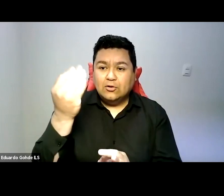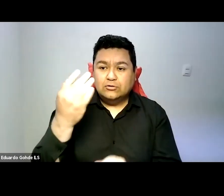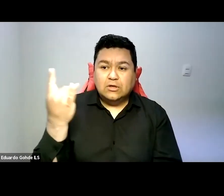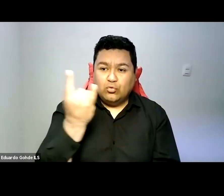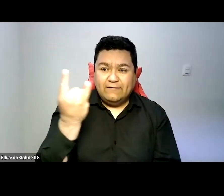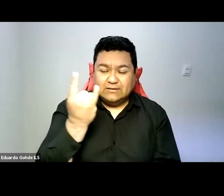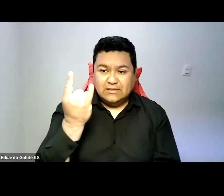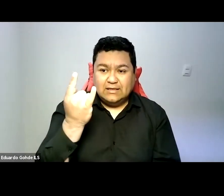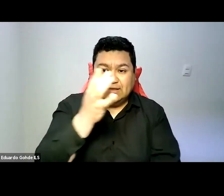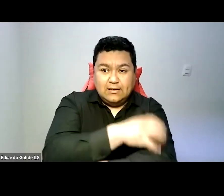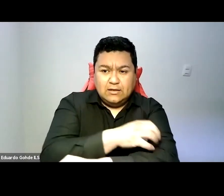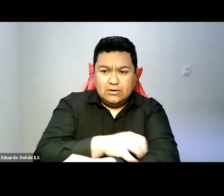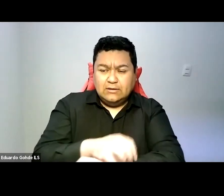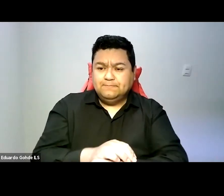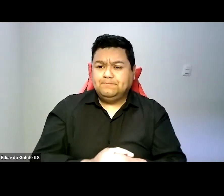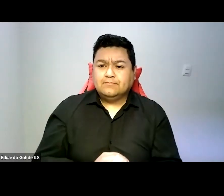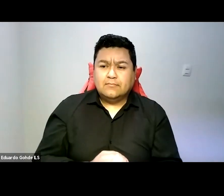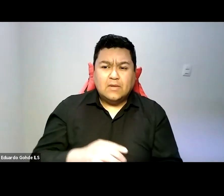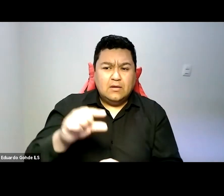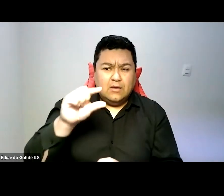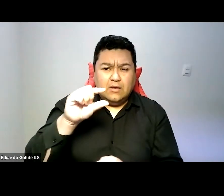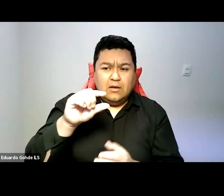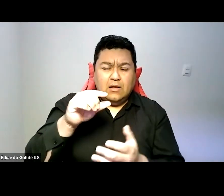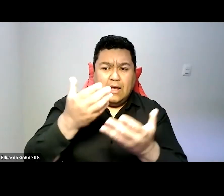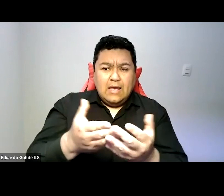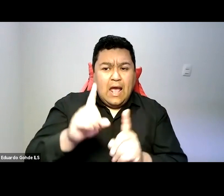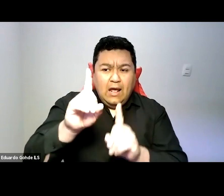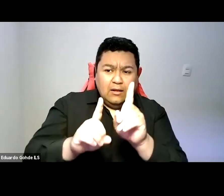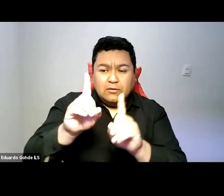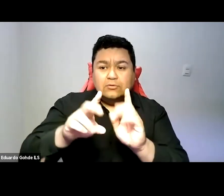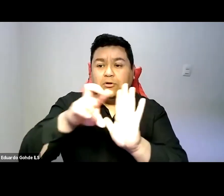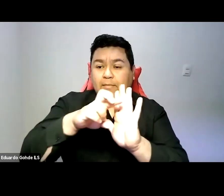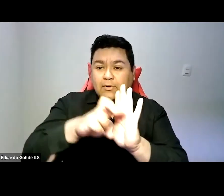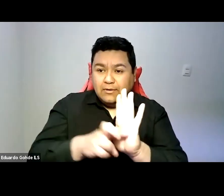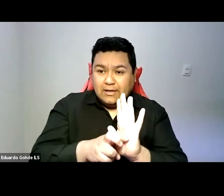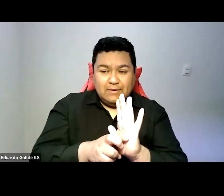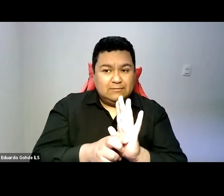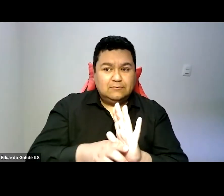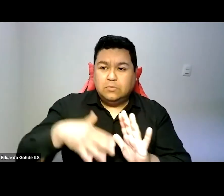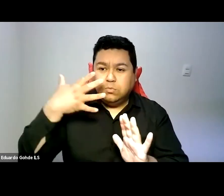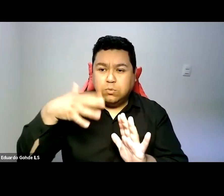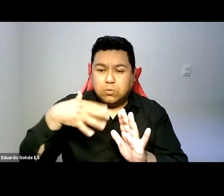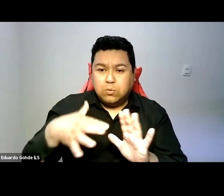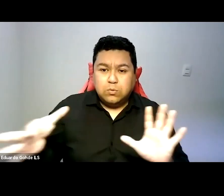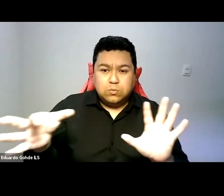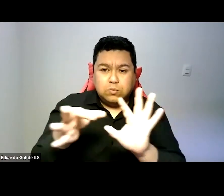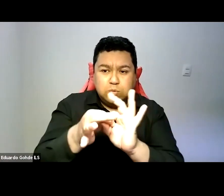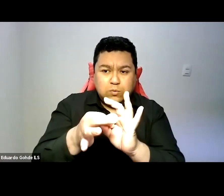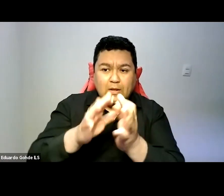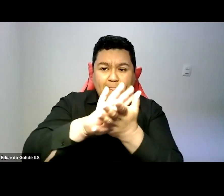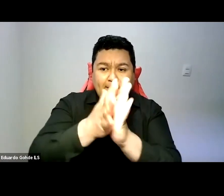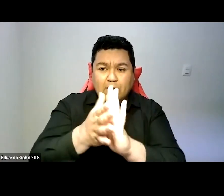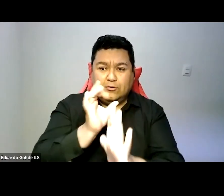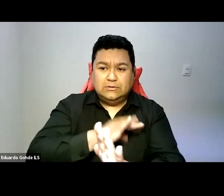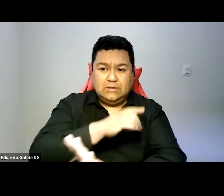los pocos programas que ha generado tal nivel de articulación entre el nivel central, el nivel regional y